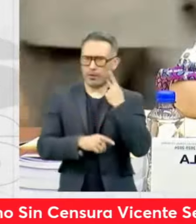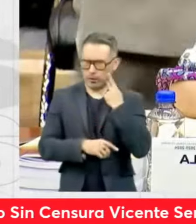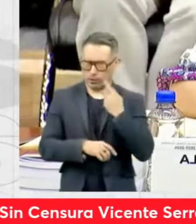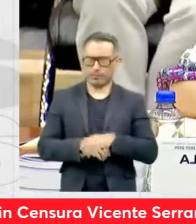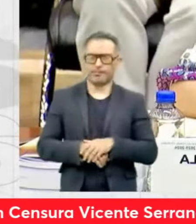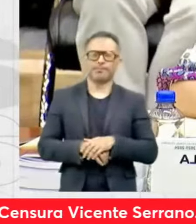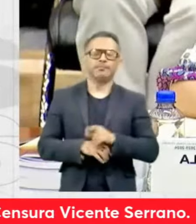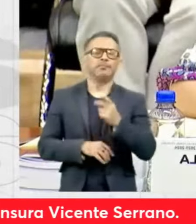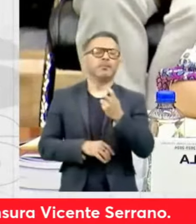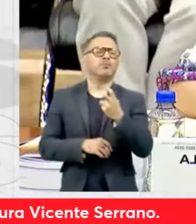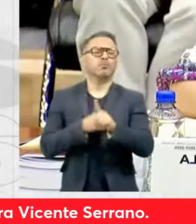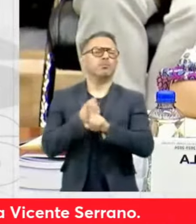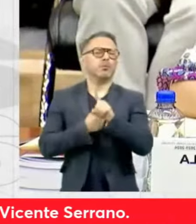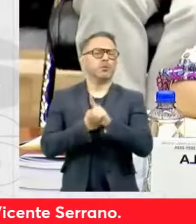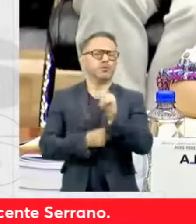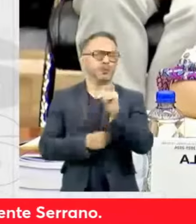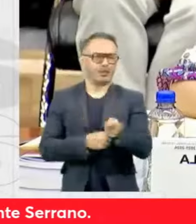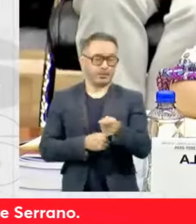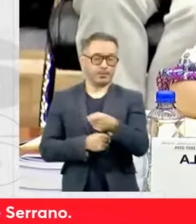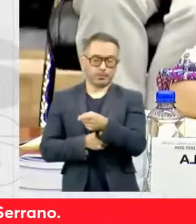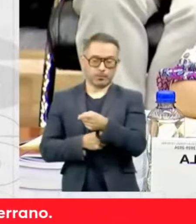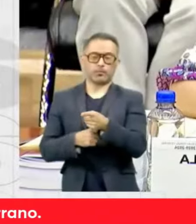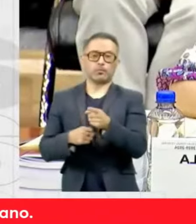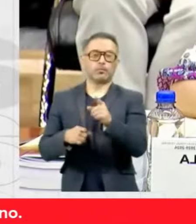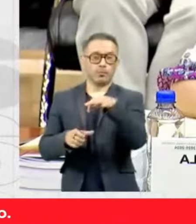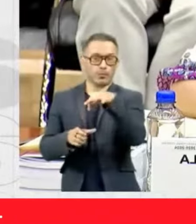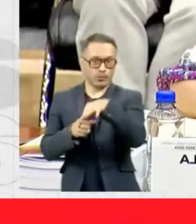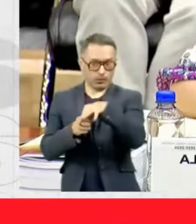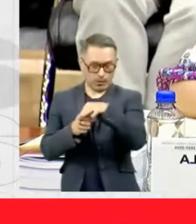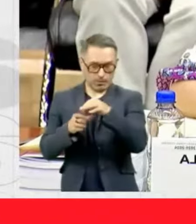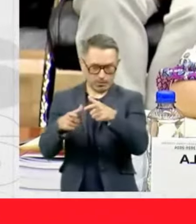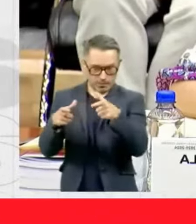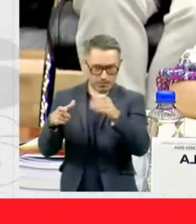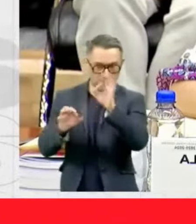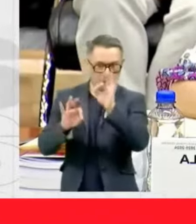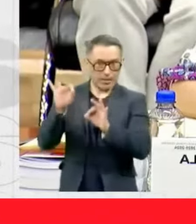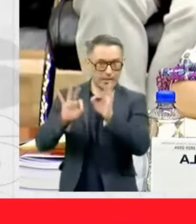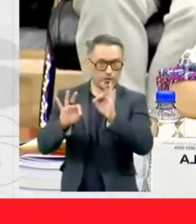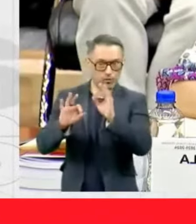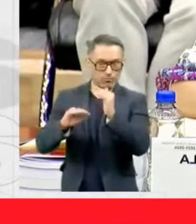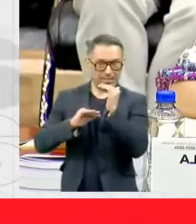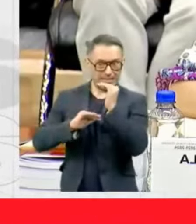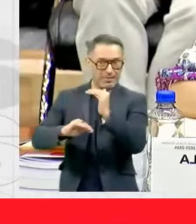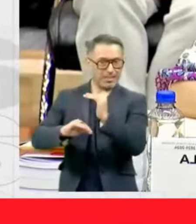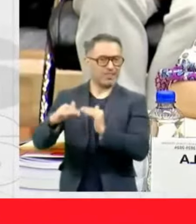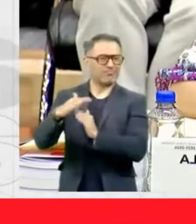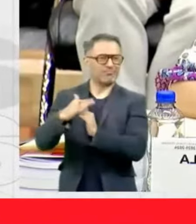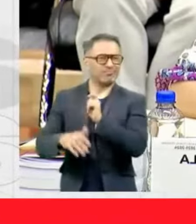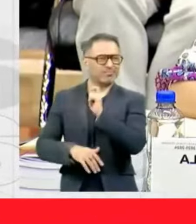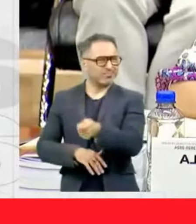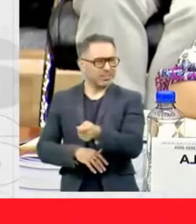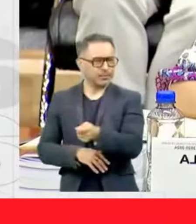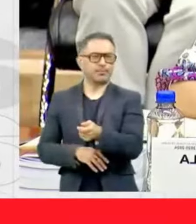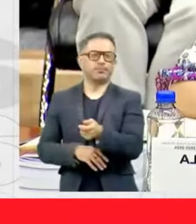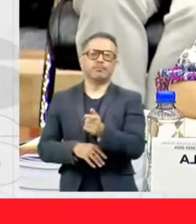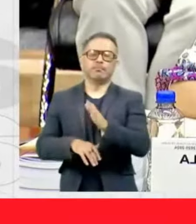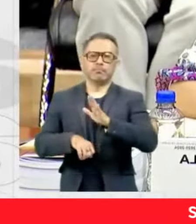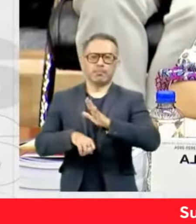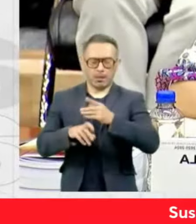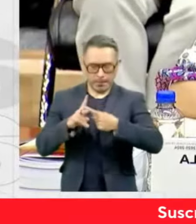determinar los límites de sobrerrepresentación, lo que se ha venido haciendo es sumar, más